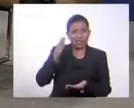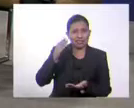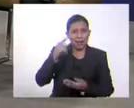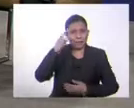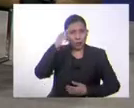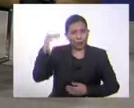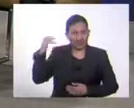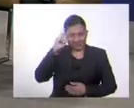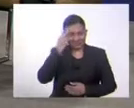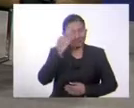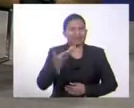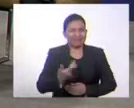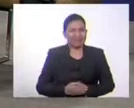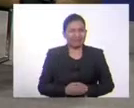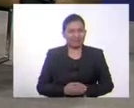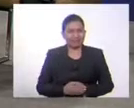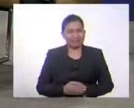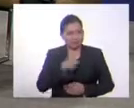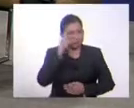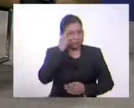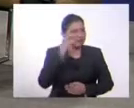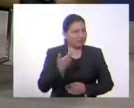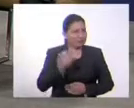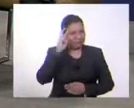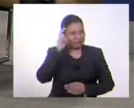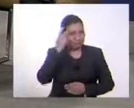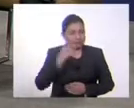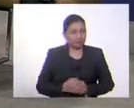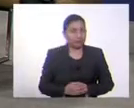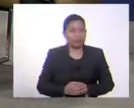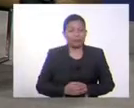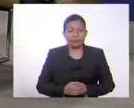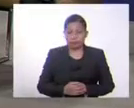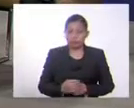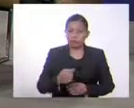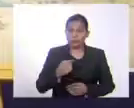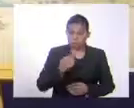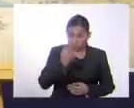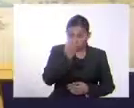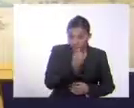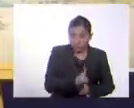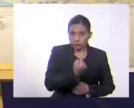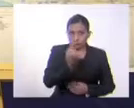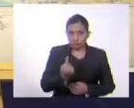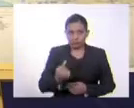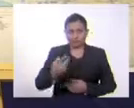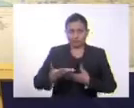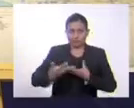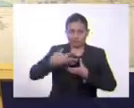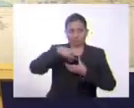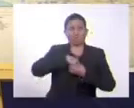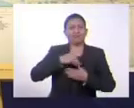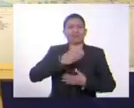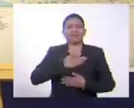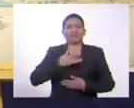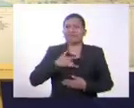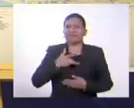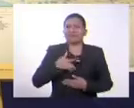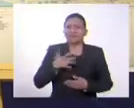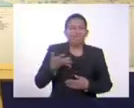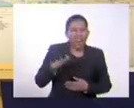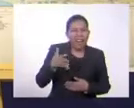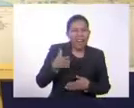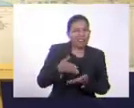tenemos instintos animales. ¿Qué piensa usted, Candy? Interesante. Pues también pienso que como seres humanos tenemos